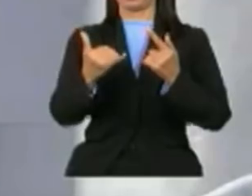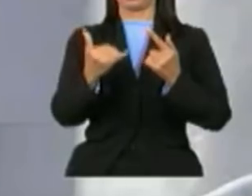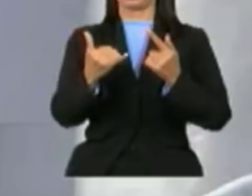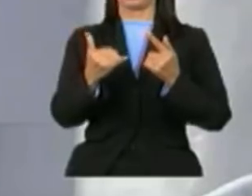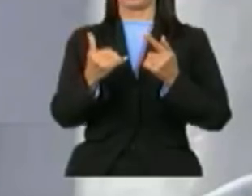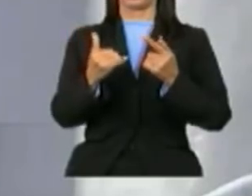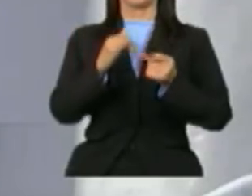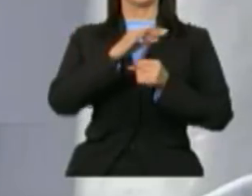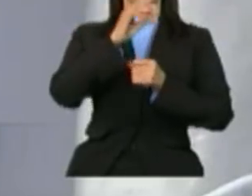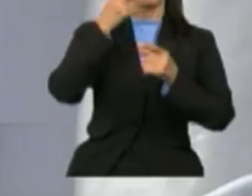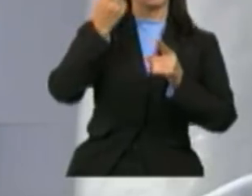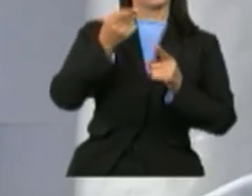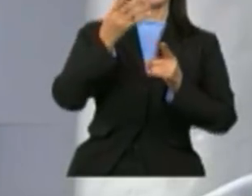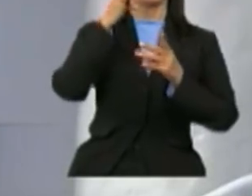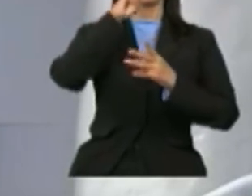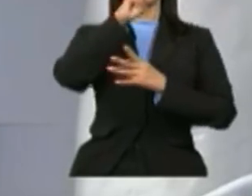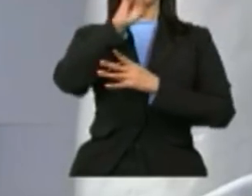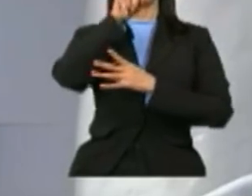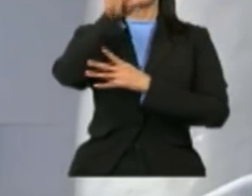una tasa de letalidad de